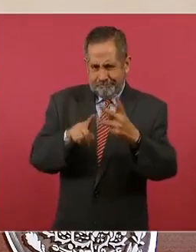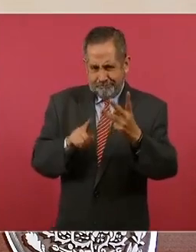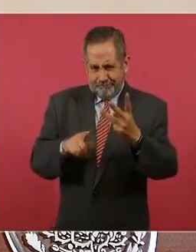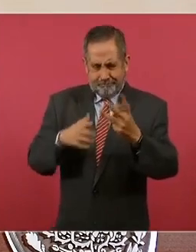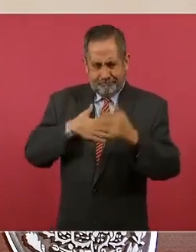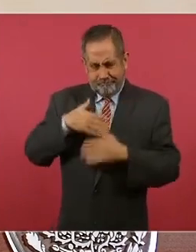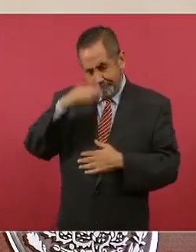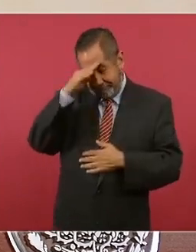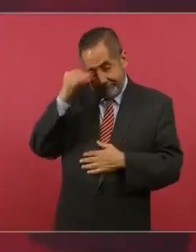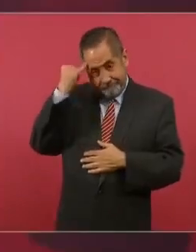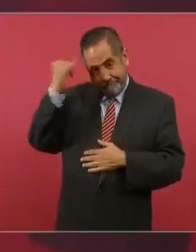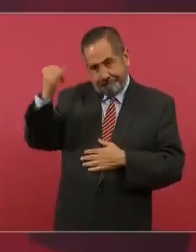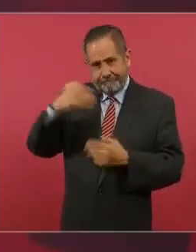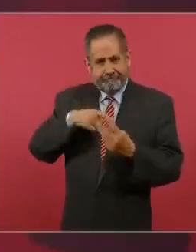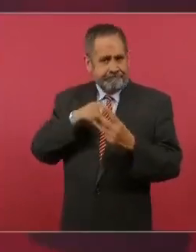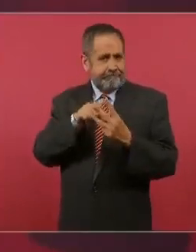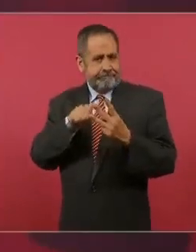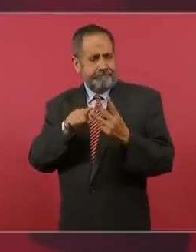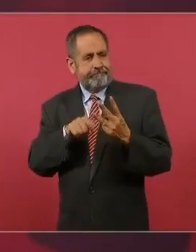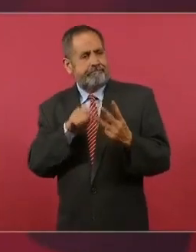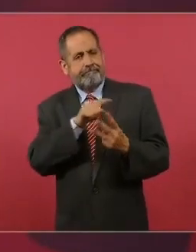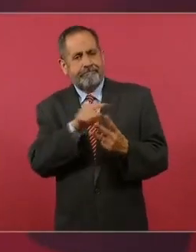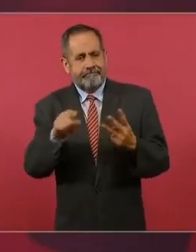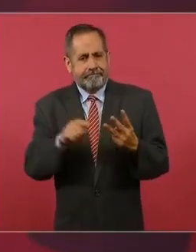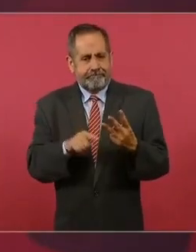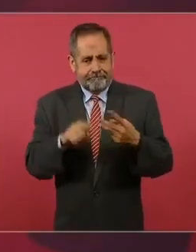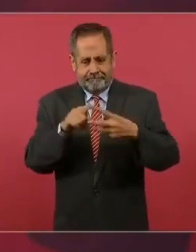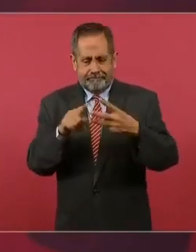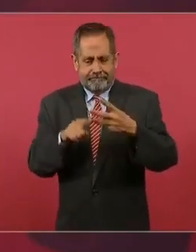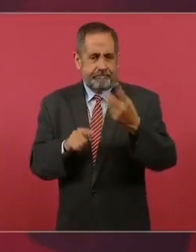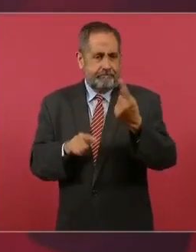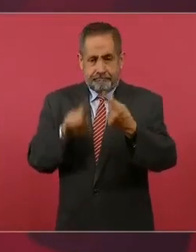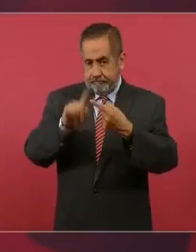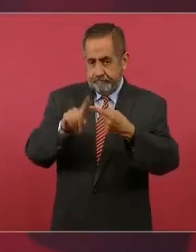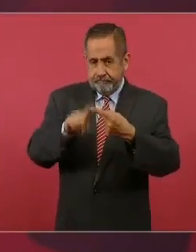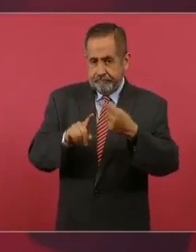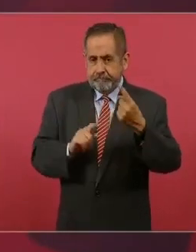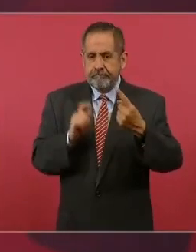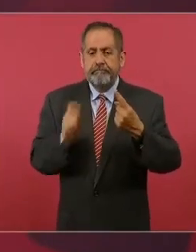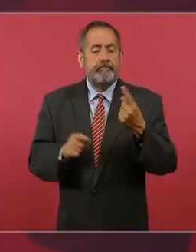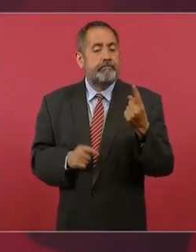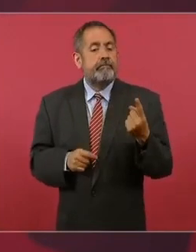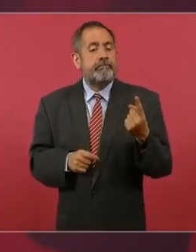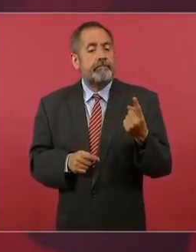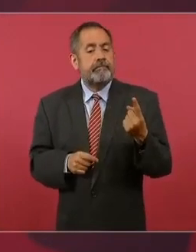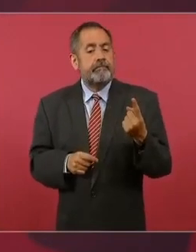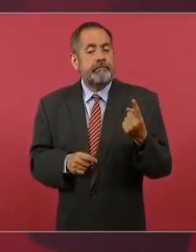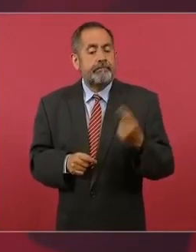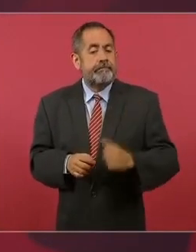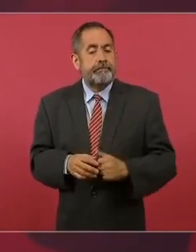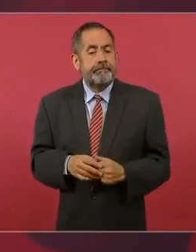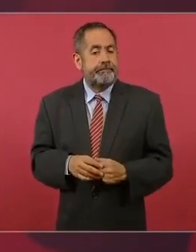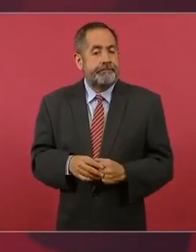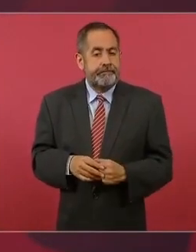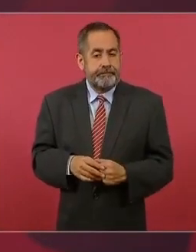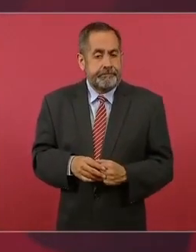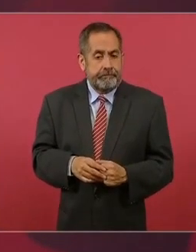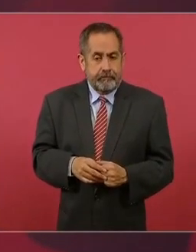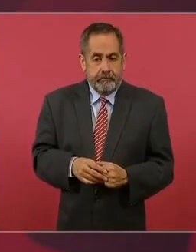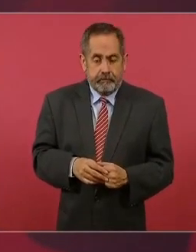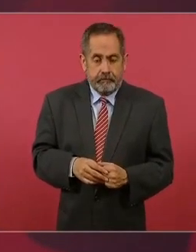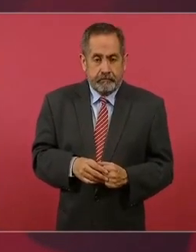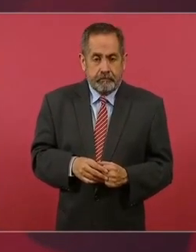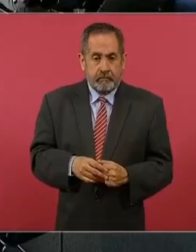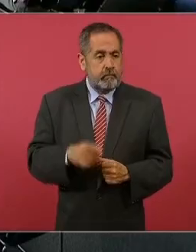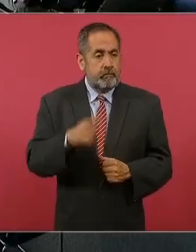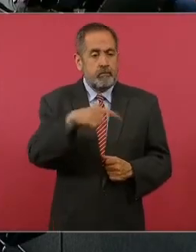desde mi punto de vista, factores. Uno es que